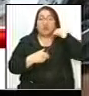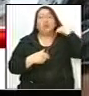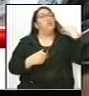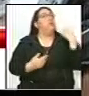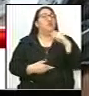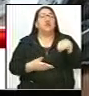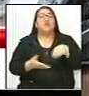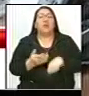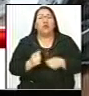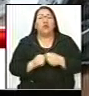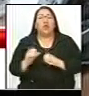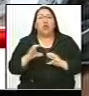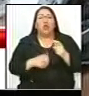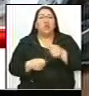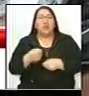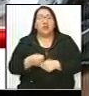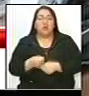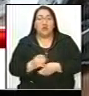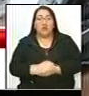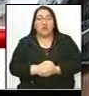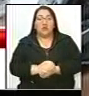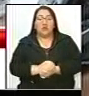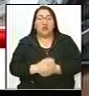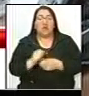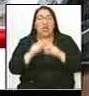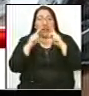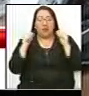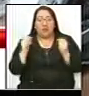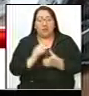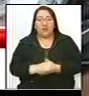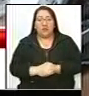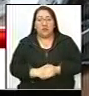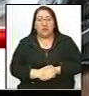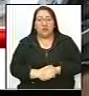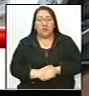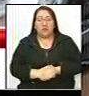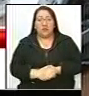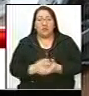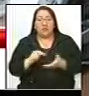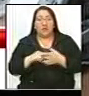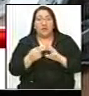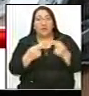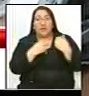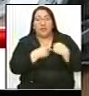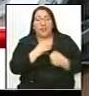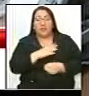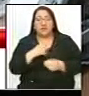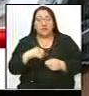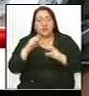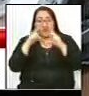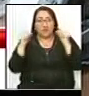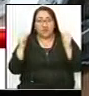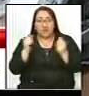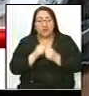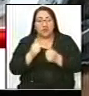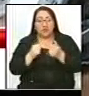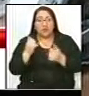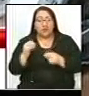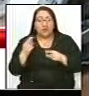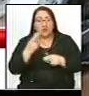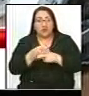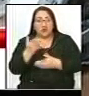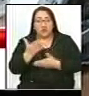firmamos con la cooperación japonesa, representante del gobierno japonés, con lo cual hay una